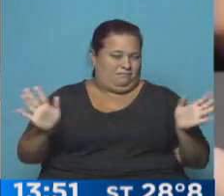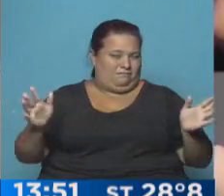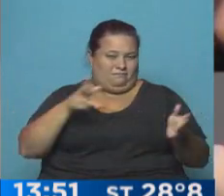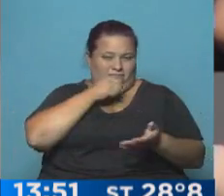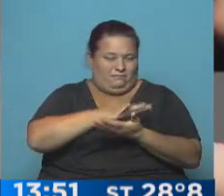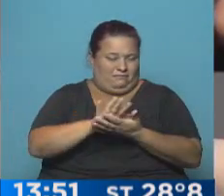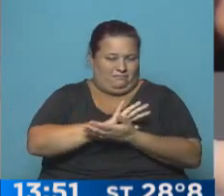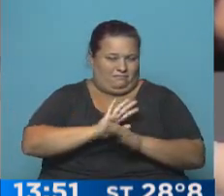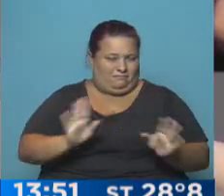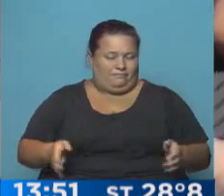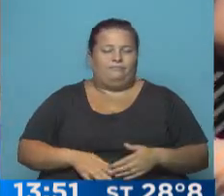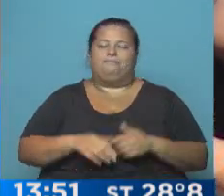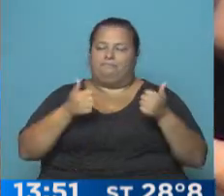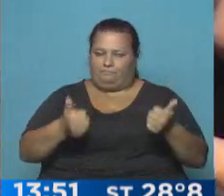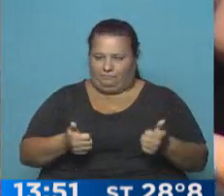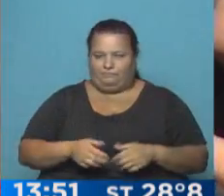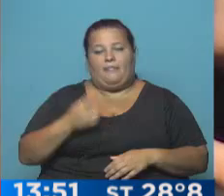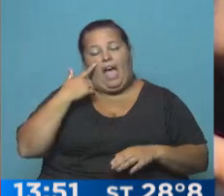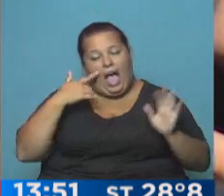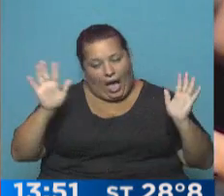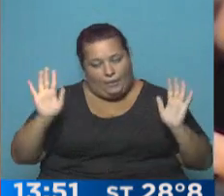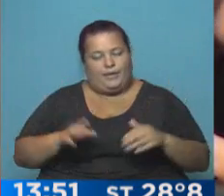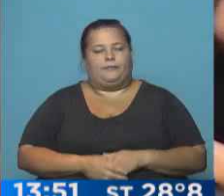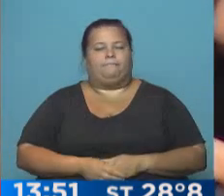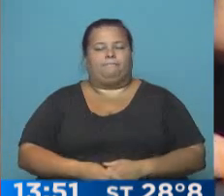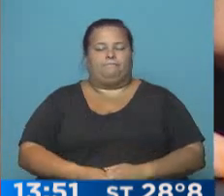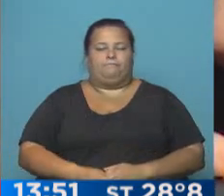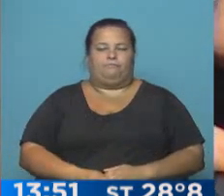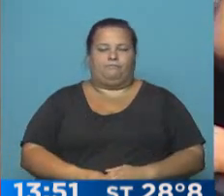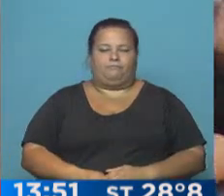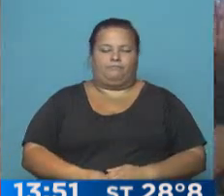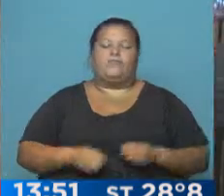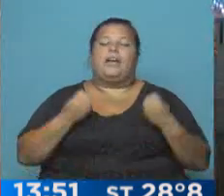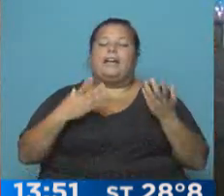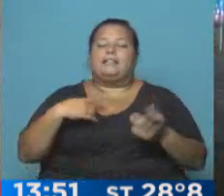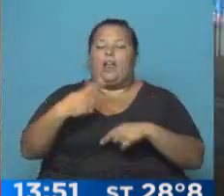acéfala que nunca. Bien, Maxi, veremos, ¿eh? Entonces, ¿cómo sigue?